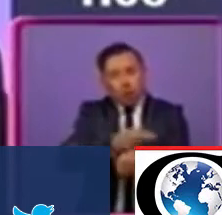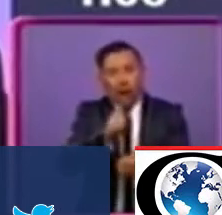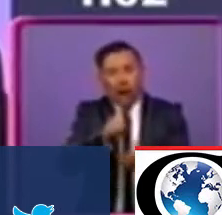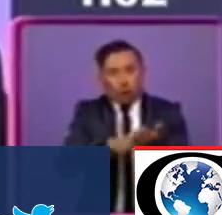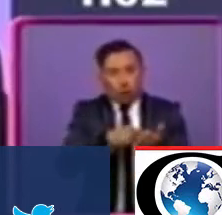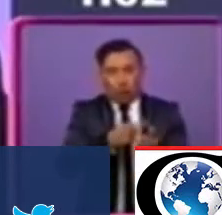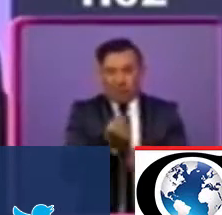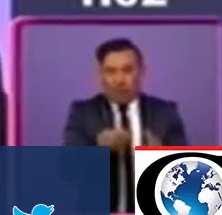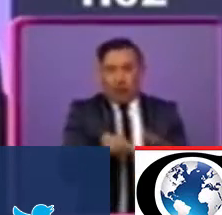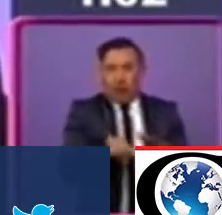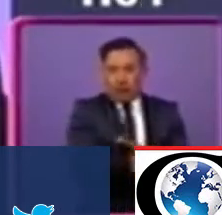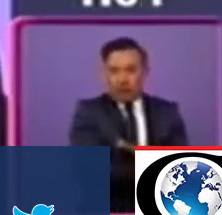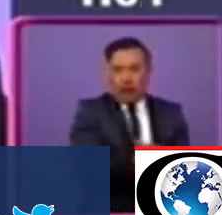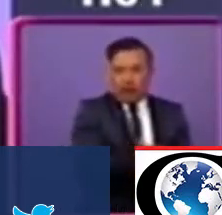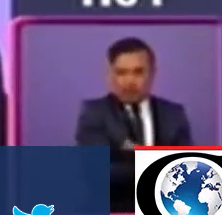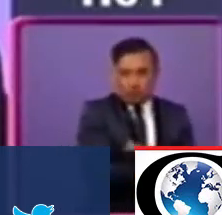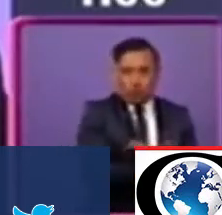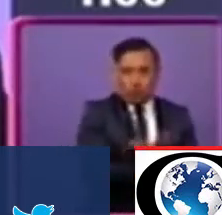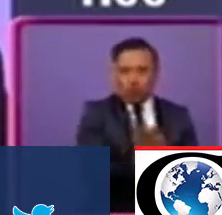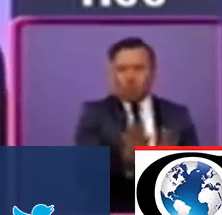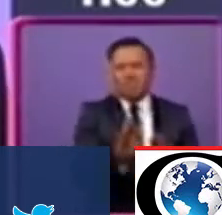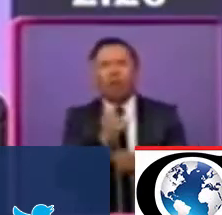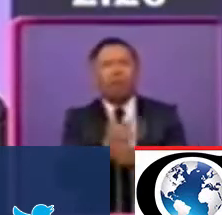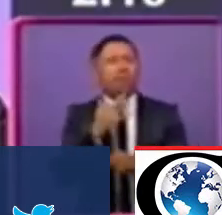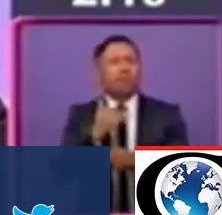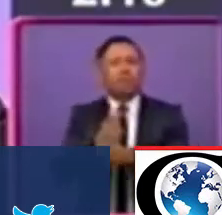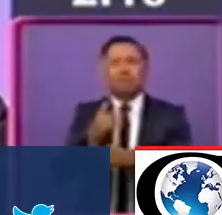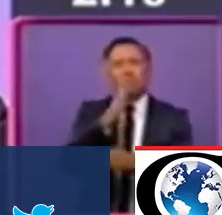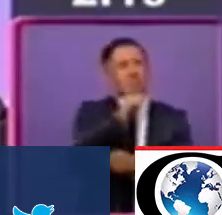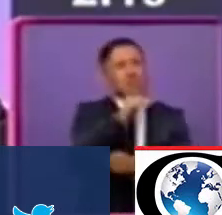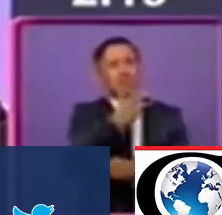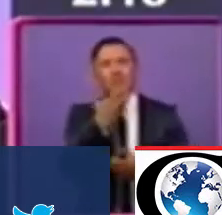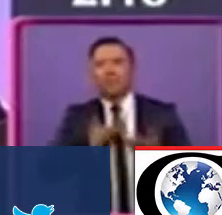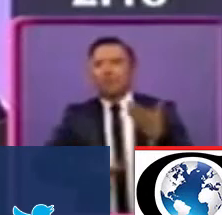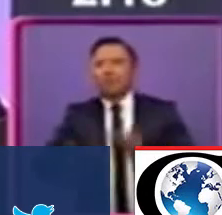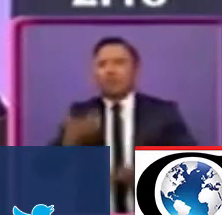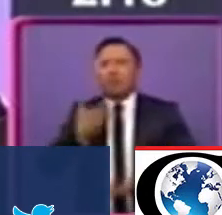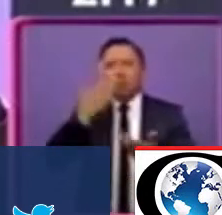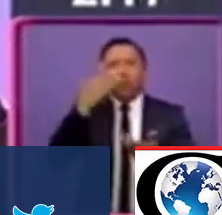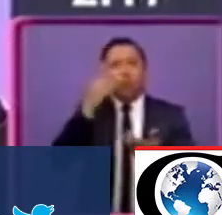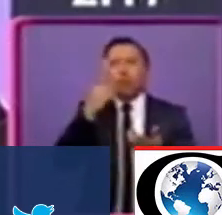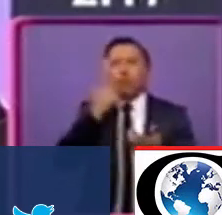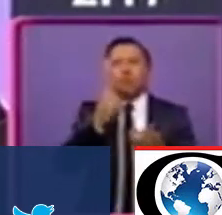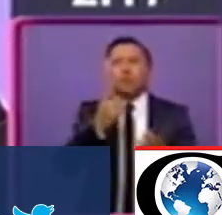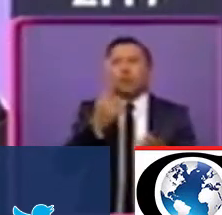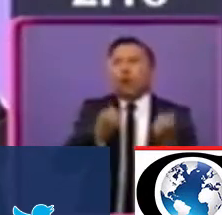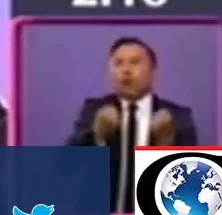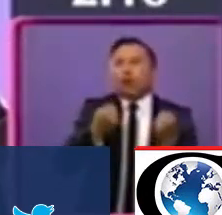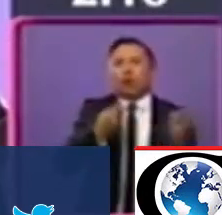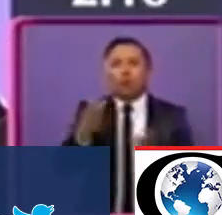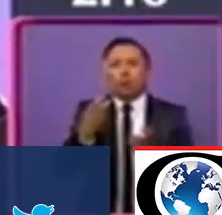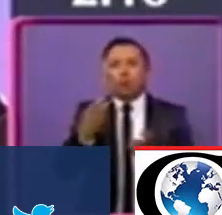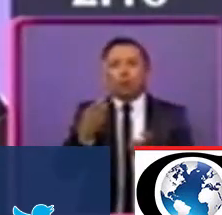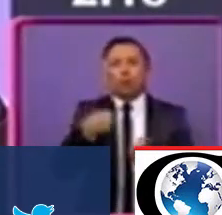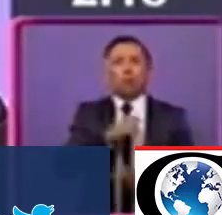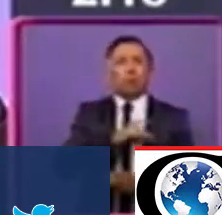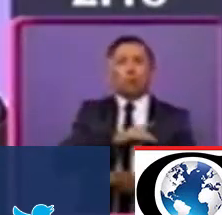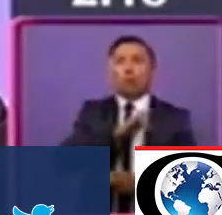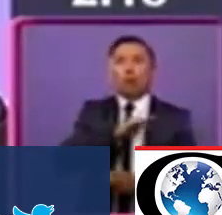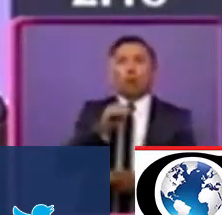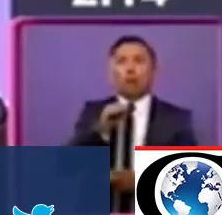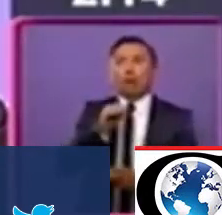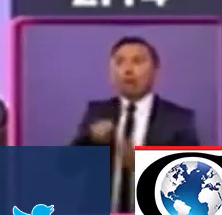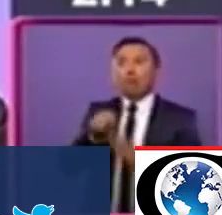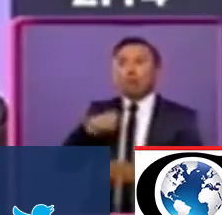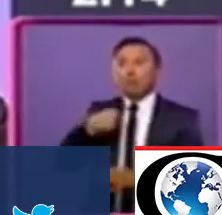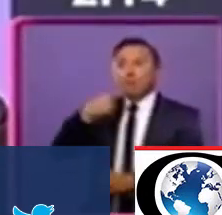Eduardo, él es uno de los candidatos que ha sido también accesible a los medios locales y regionales, de igual manera, pues sí,